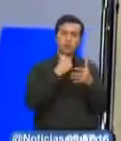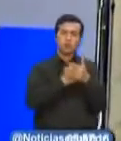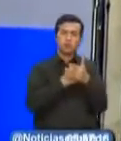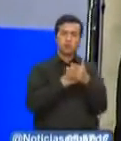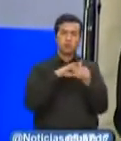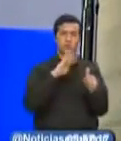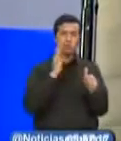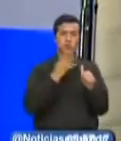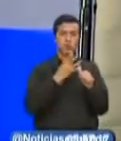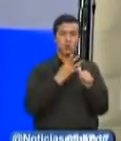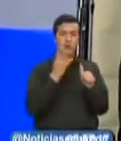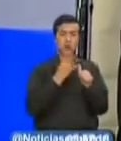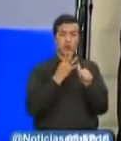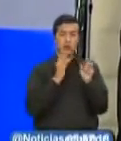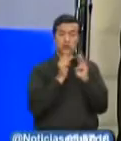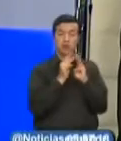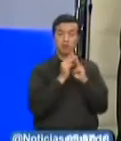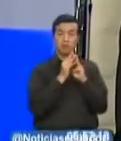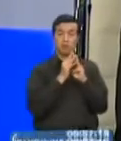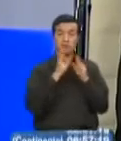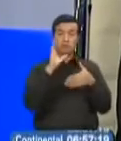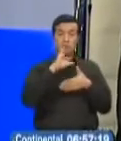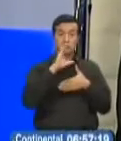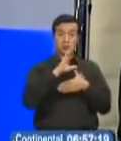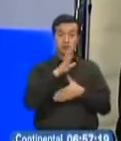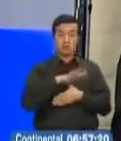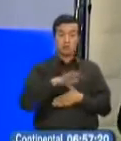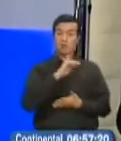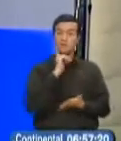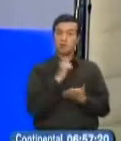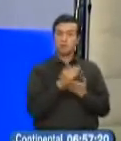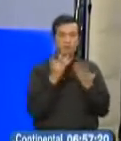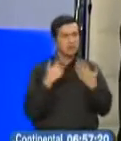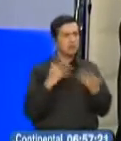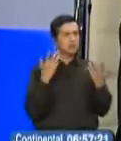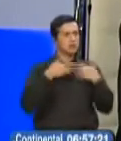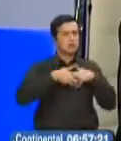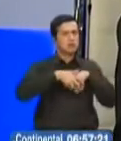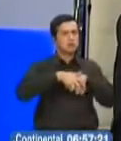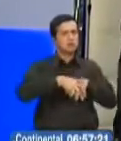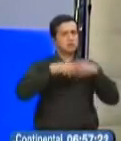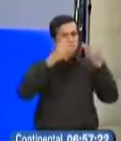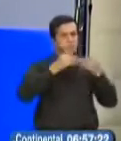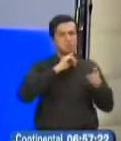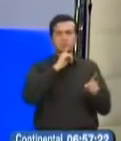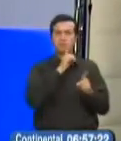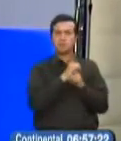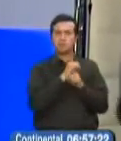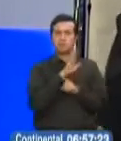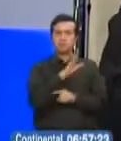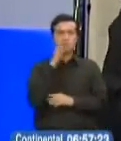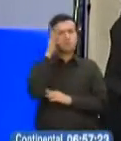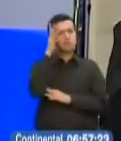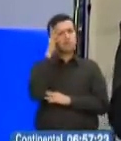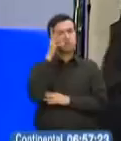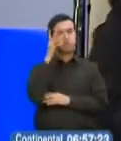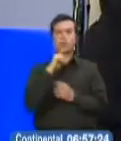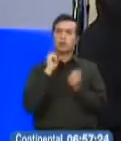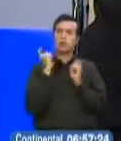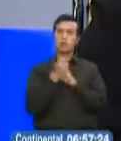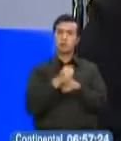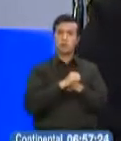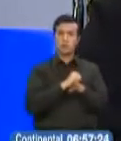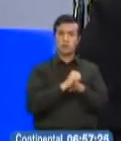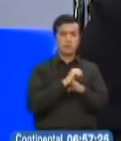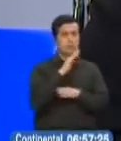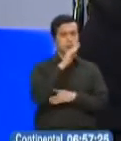esta cuarta cumbre y los países miembros de la CELAC a efectos de poder lograr una integración efectiva que pase el discurso a la acción, como lo he dicho